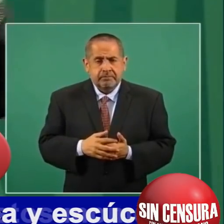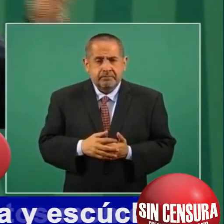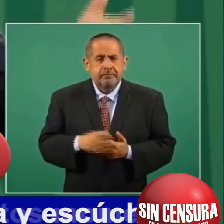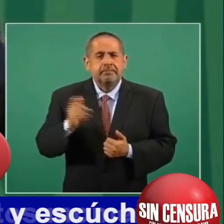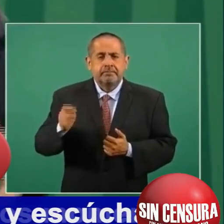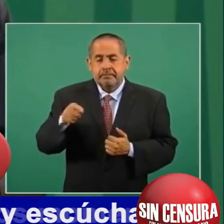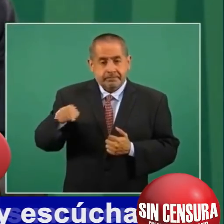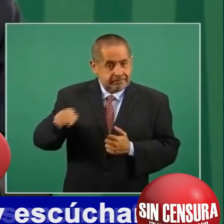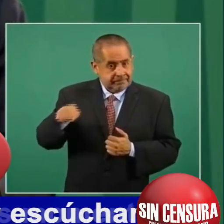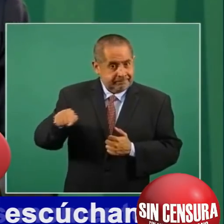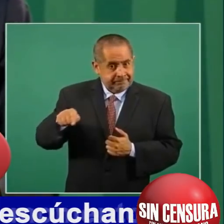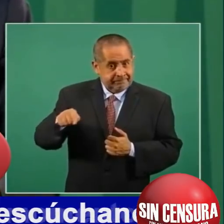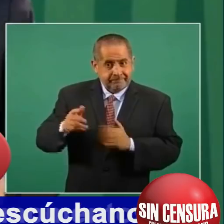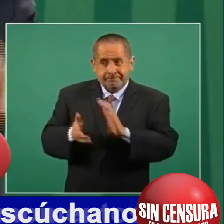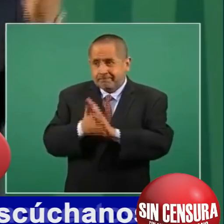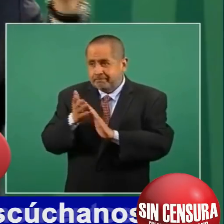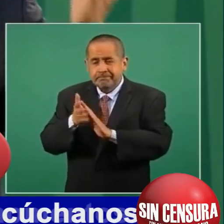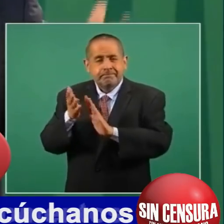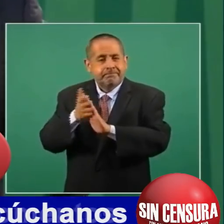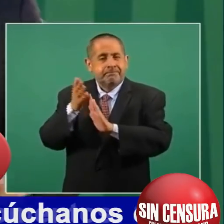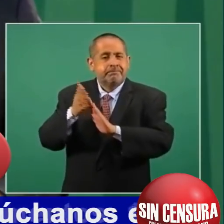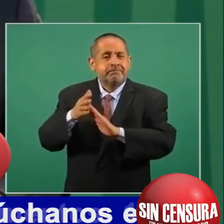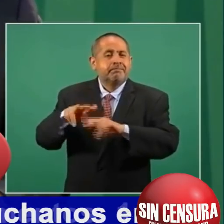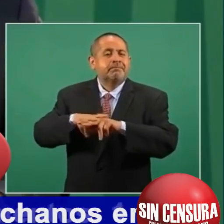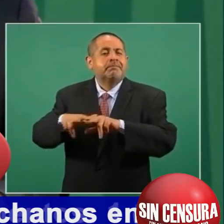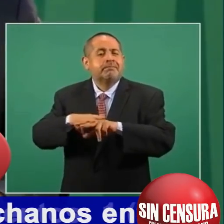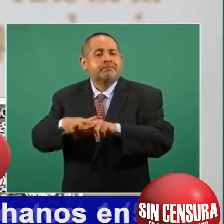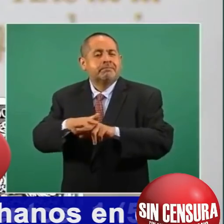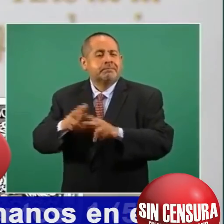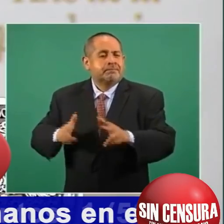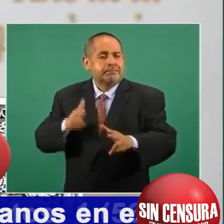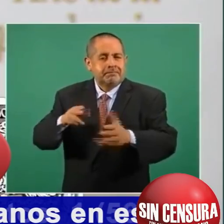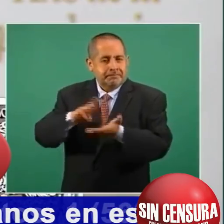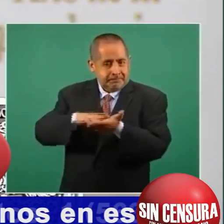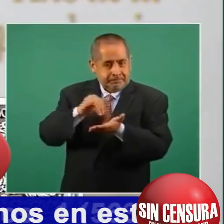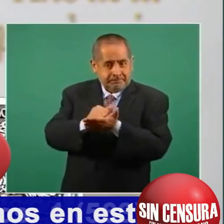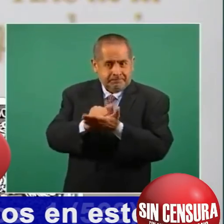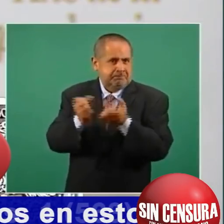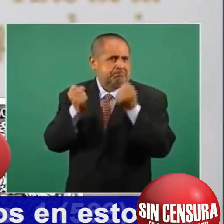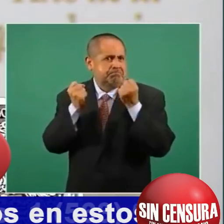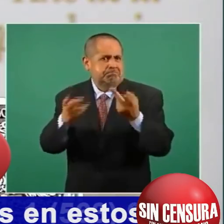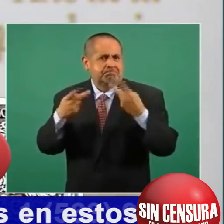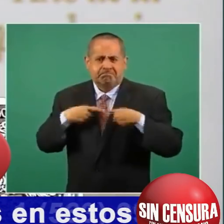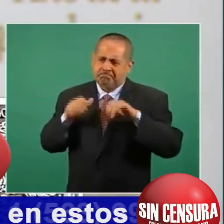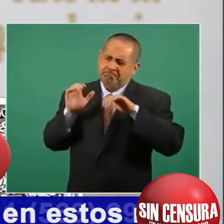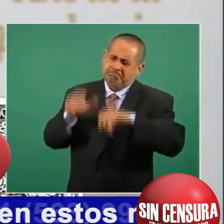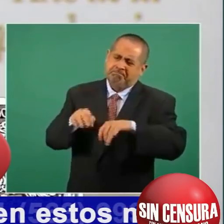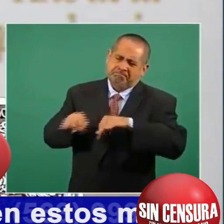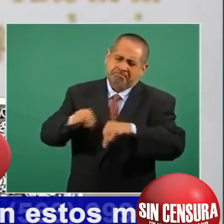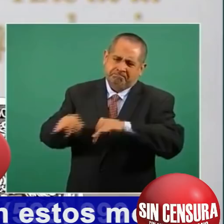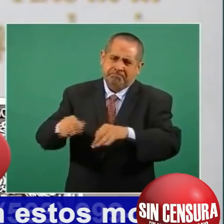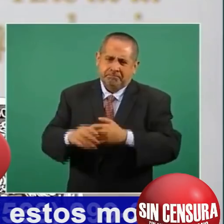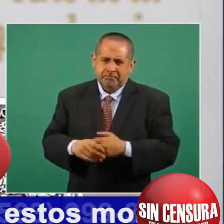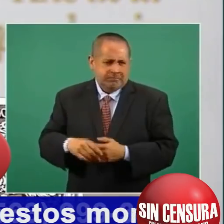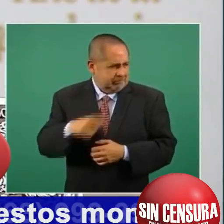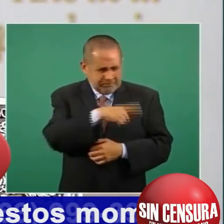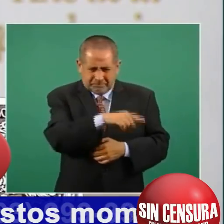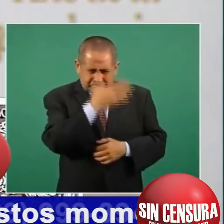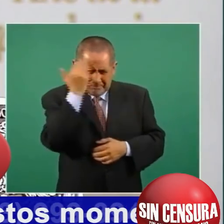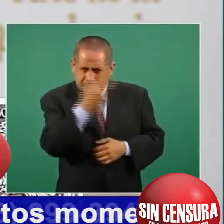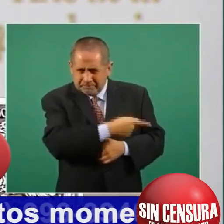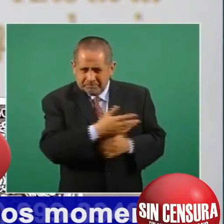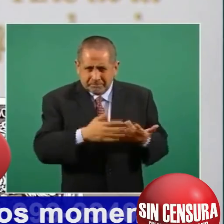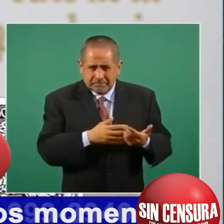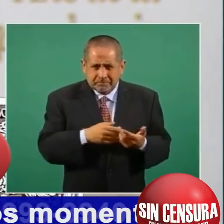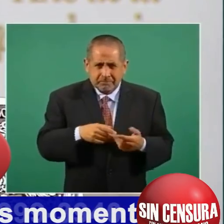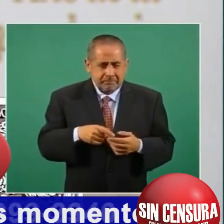se genera en la construcción del Tren Maya? ¿Qué no saben estos intelectuales, que